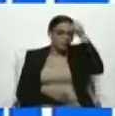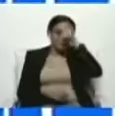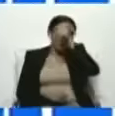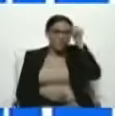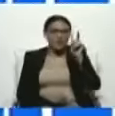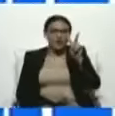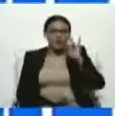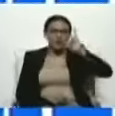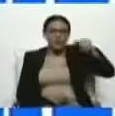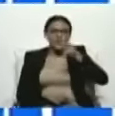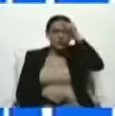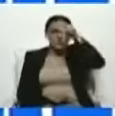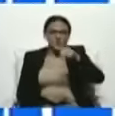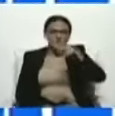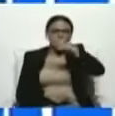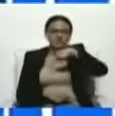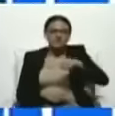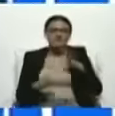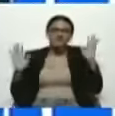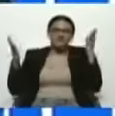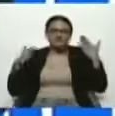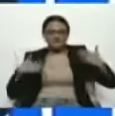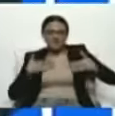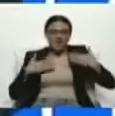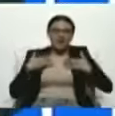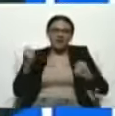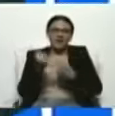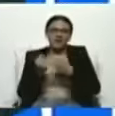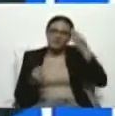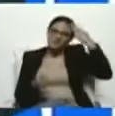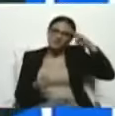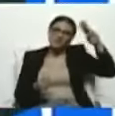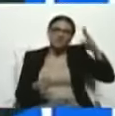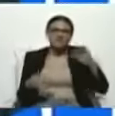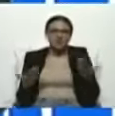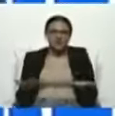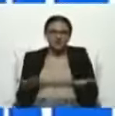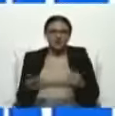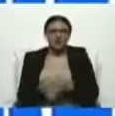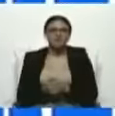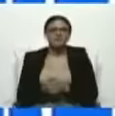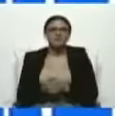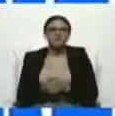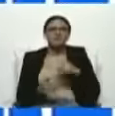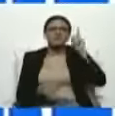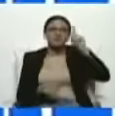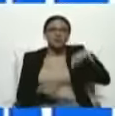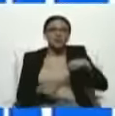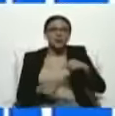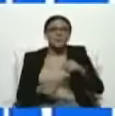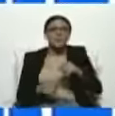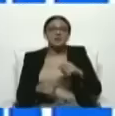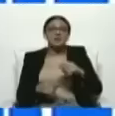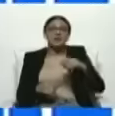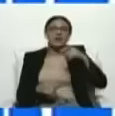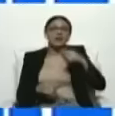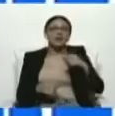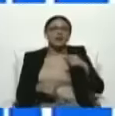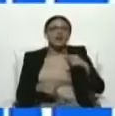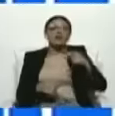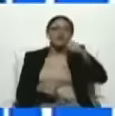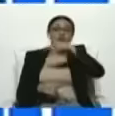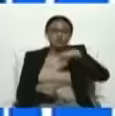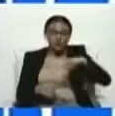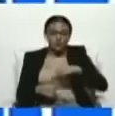junio. Venimos en representación de nuestro candidato, el candidato de la paz, el presidente Nicolás Maduro